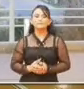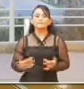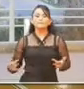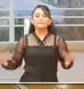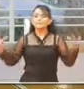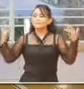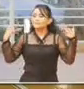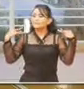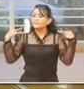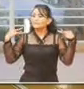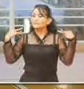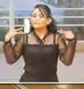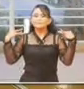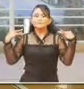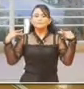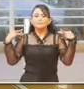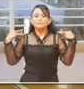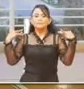¿Abstenciones?